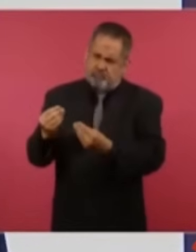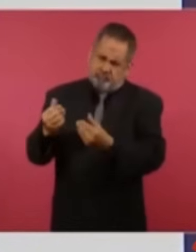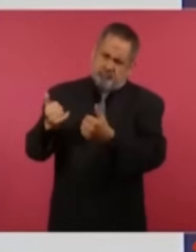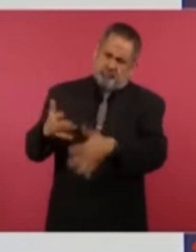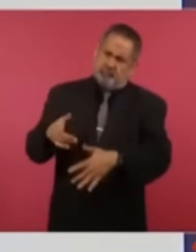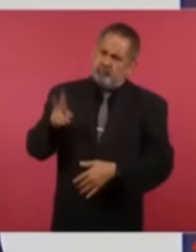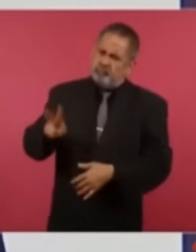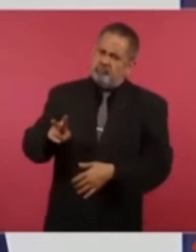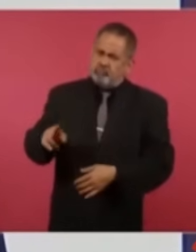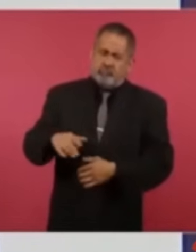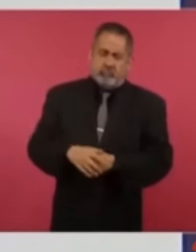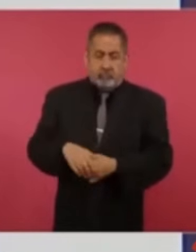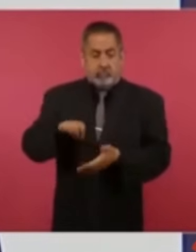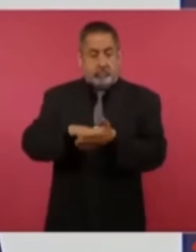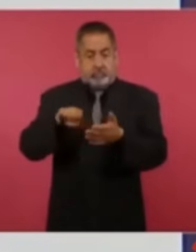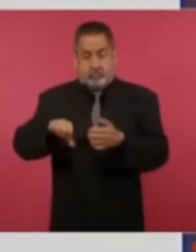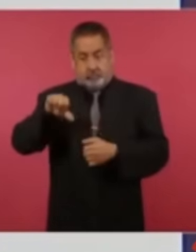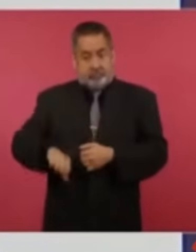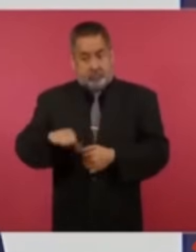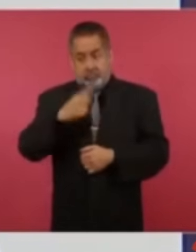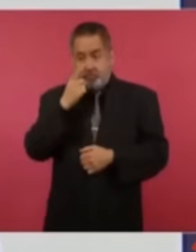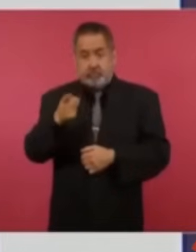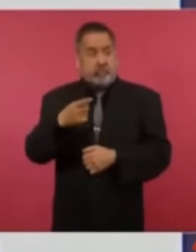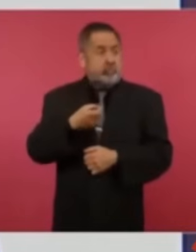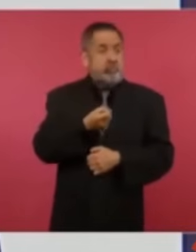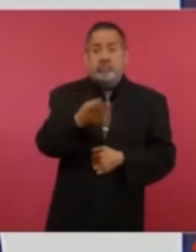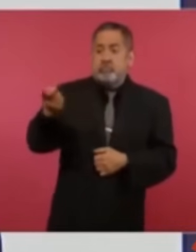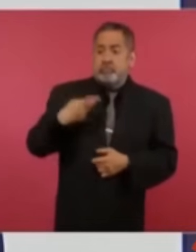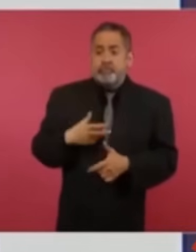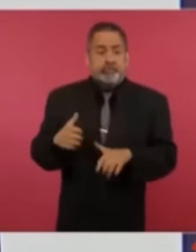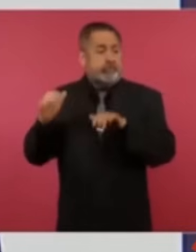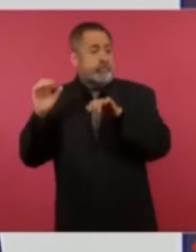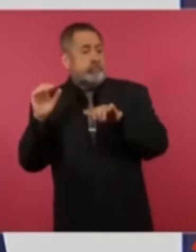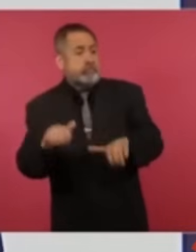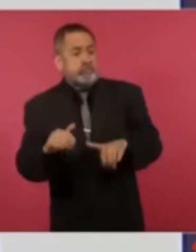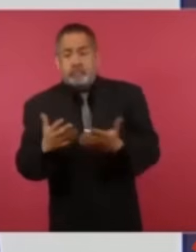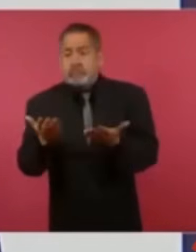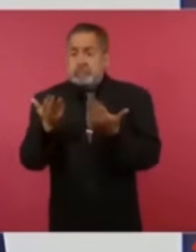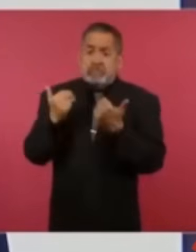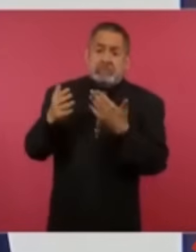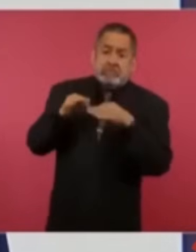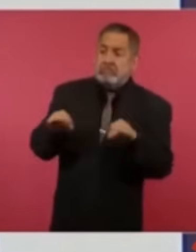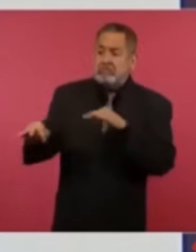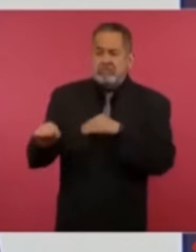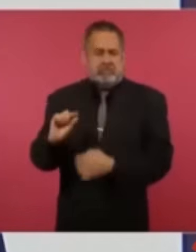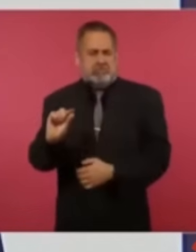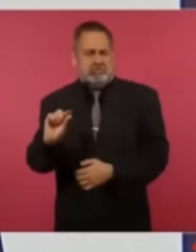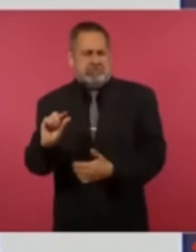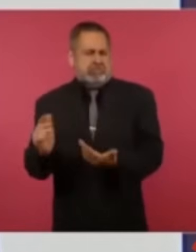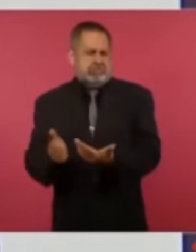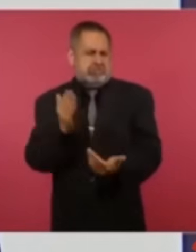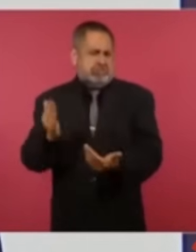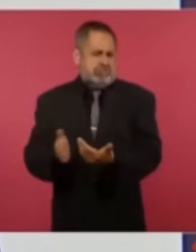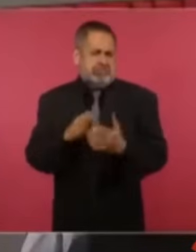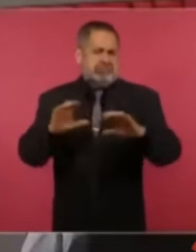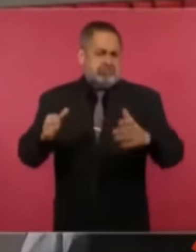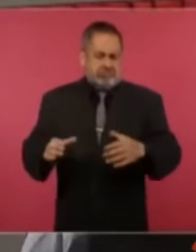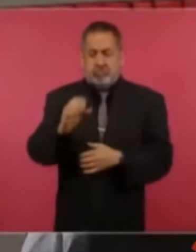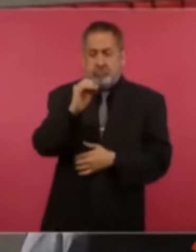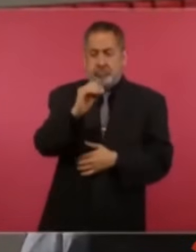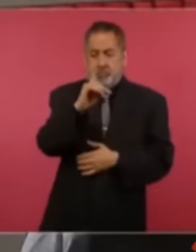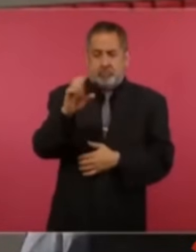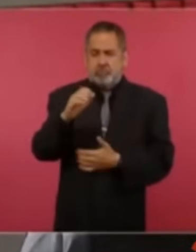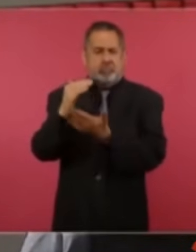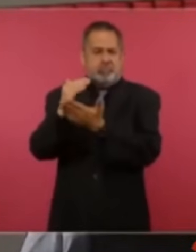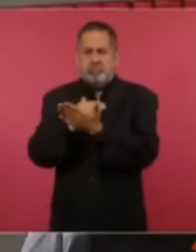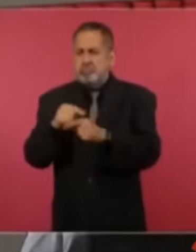más, hoy tenemos el índice de desempleo más bajo en décadas y el menor de la Organización de Comercio